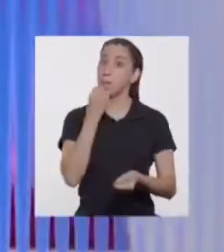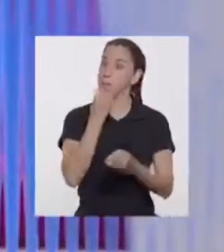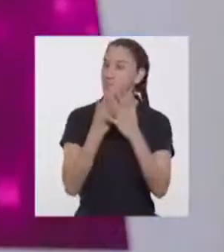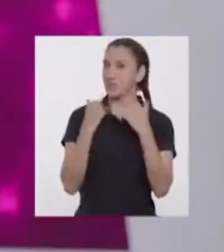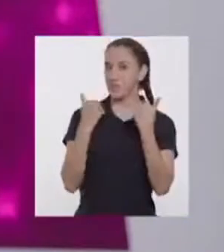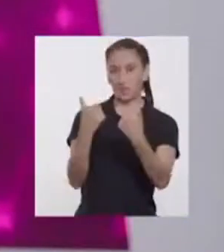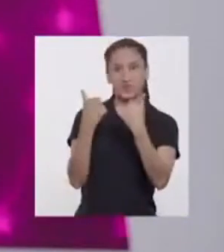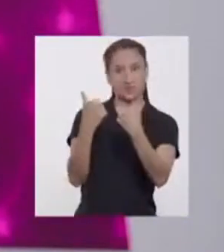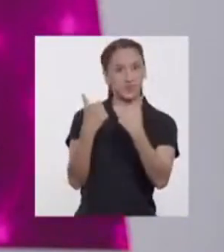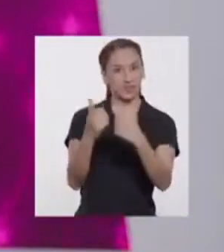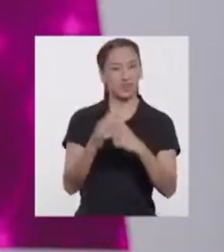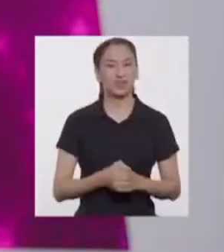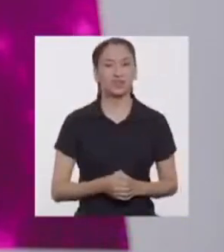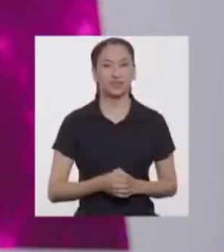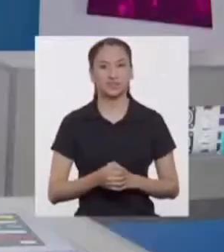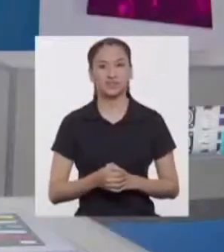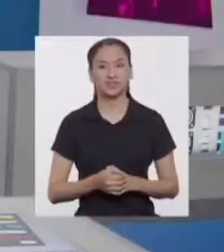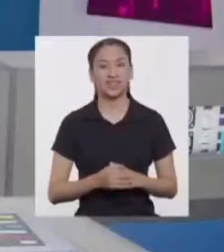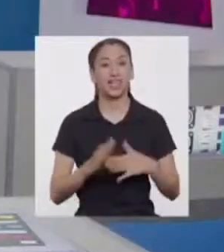¡Bien!